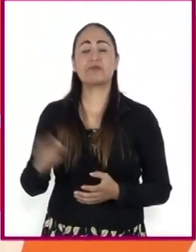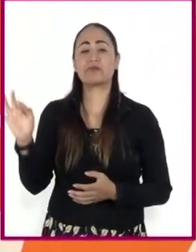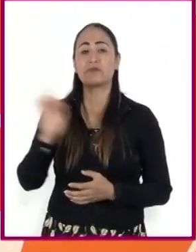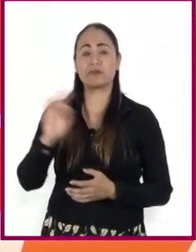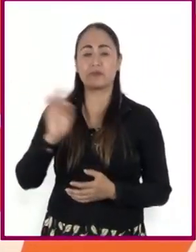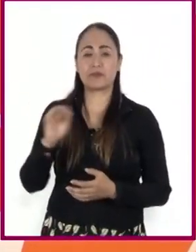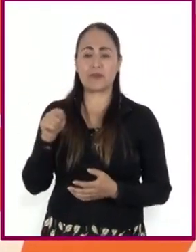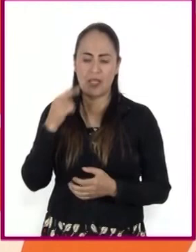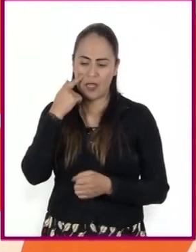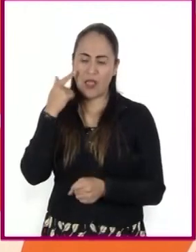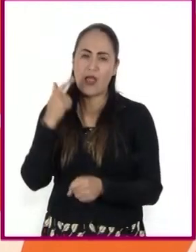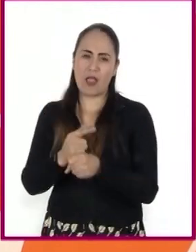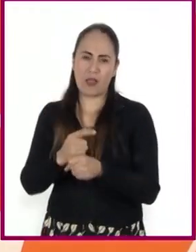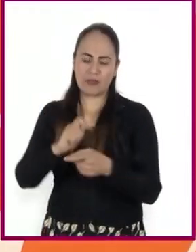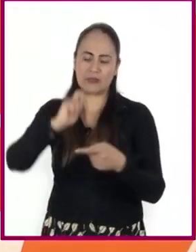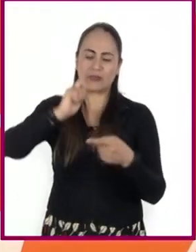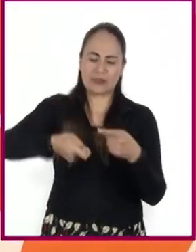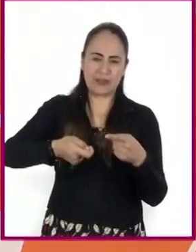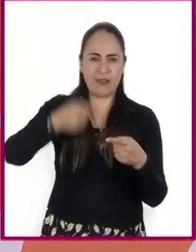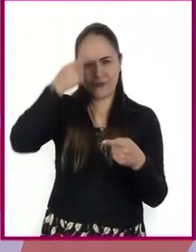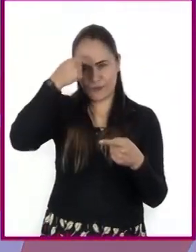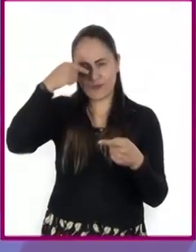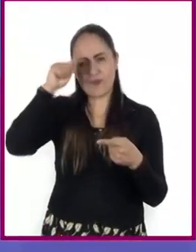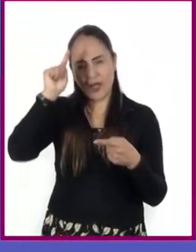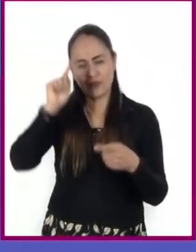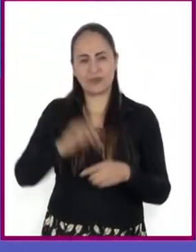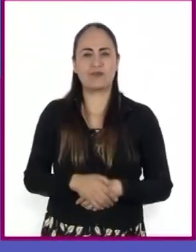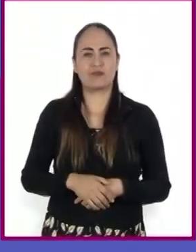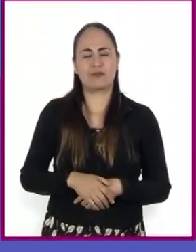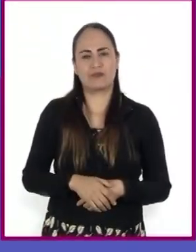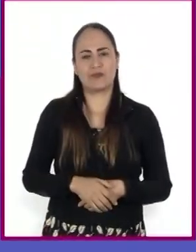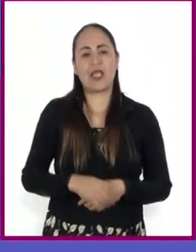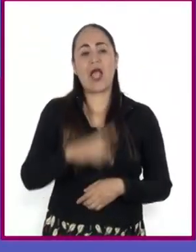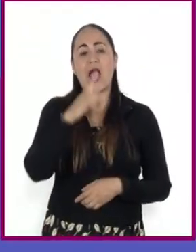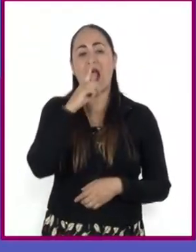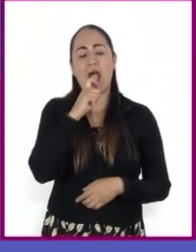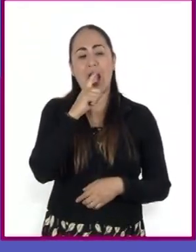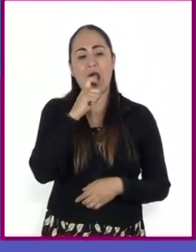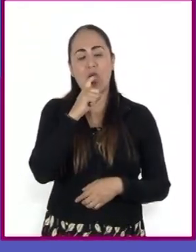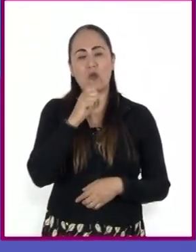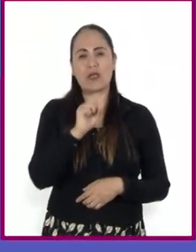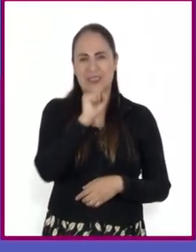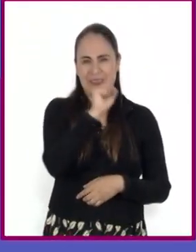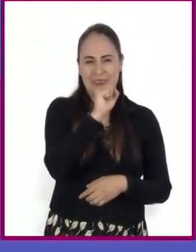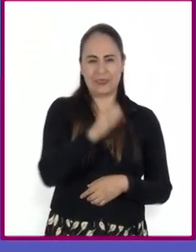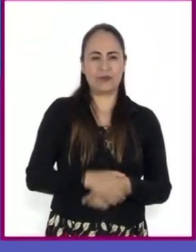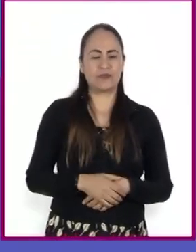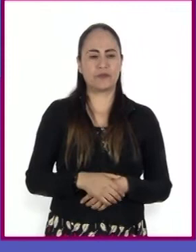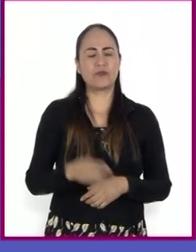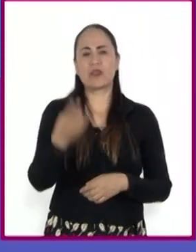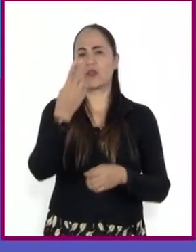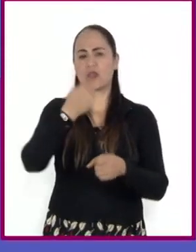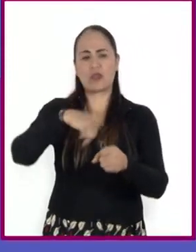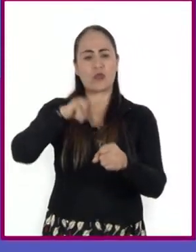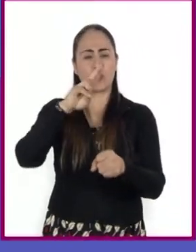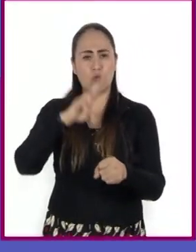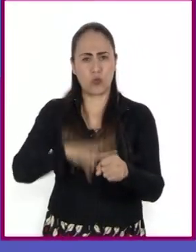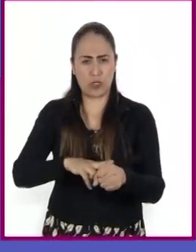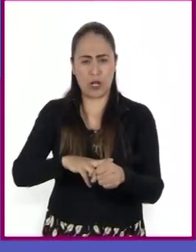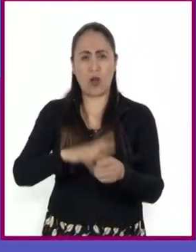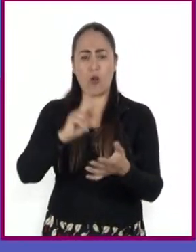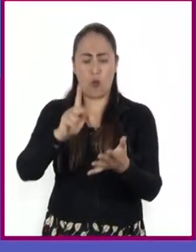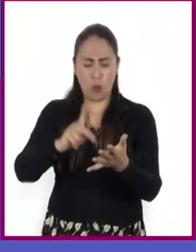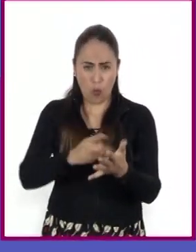que encontremos una como esta. Agua, sustantivo, recurso natural no renovable